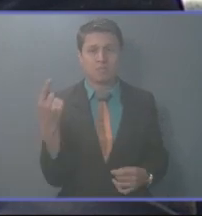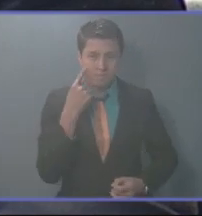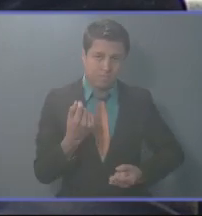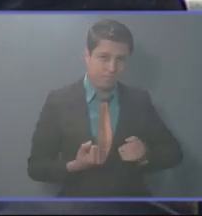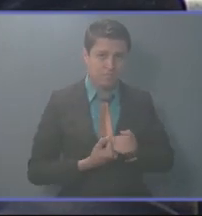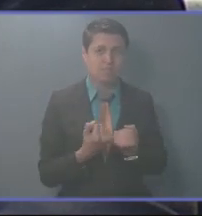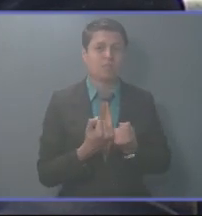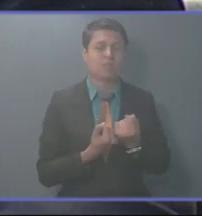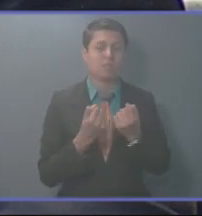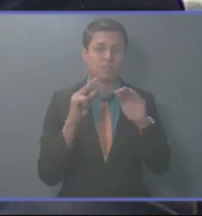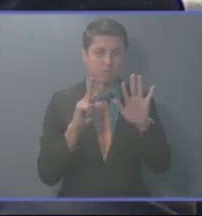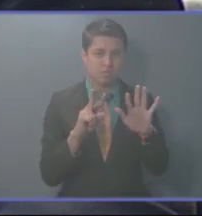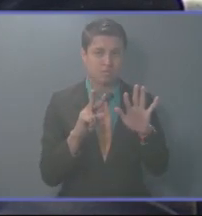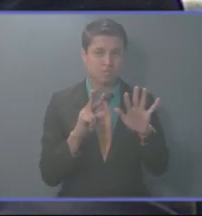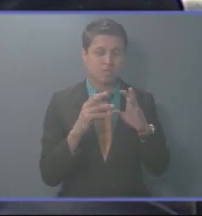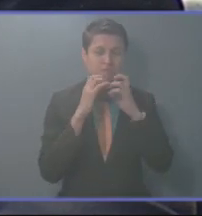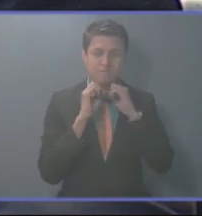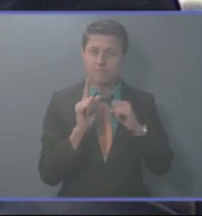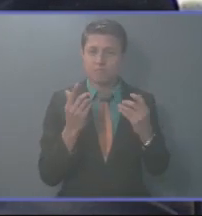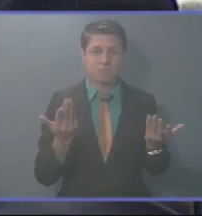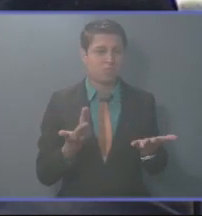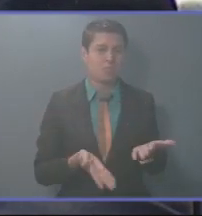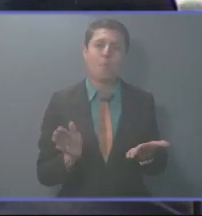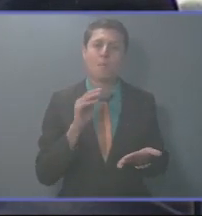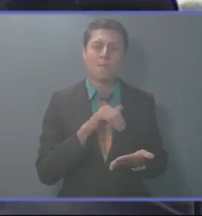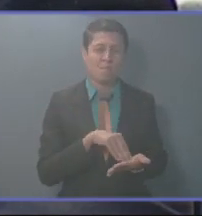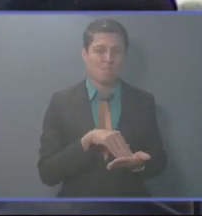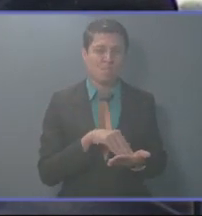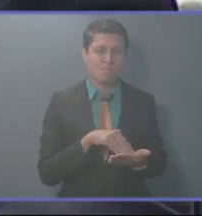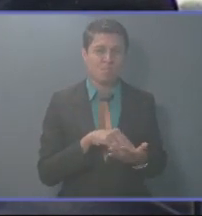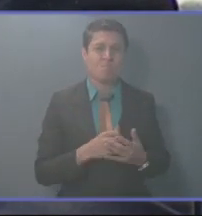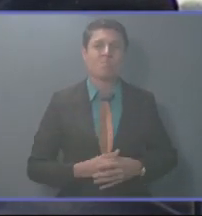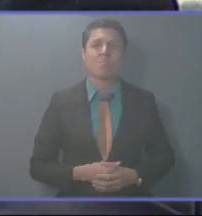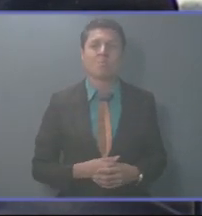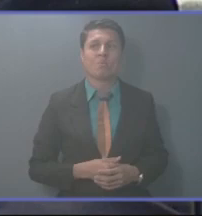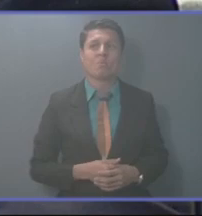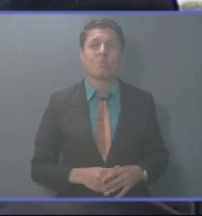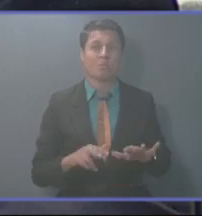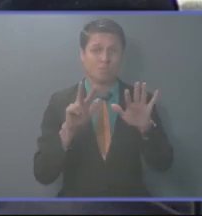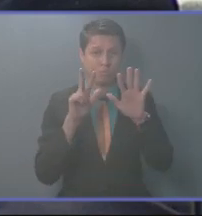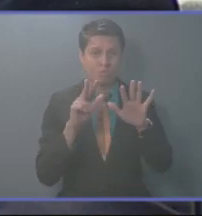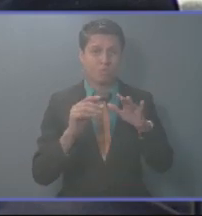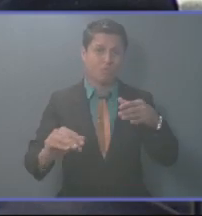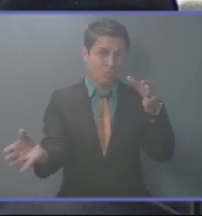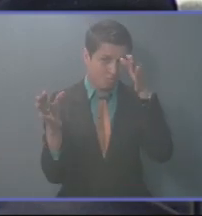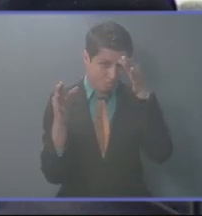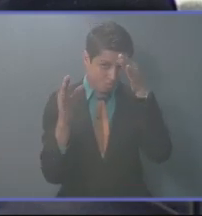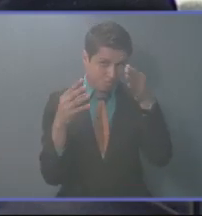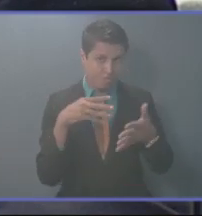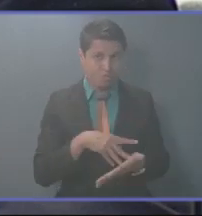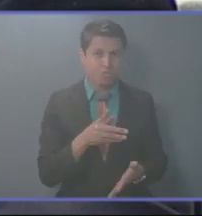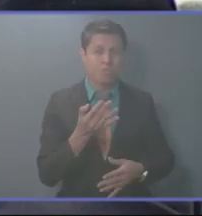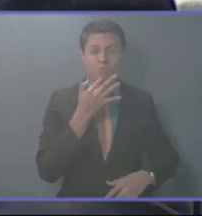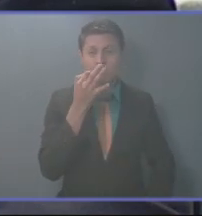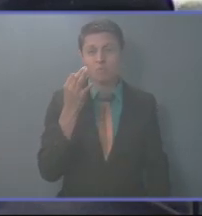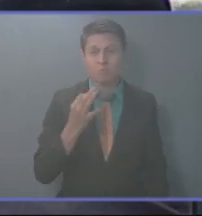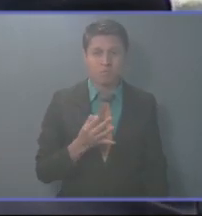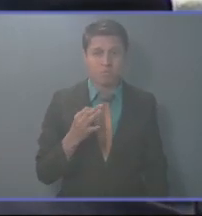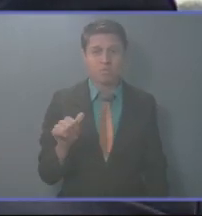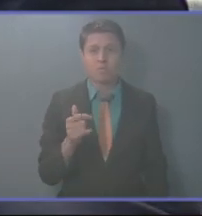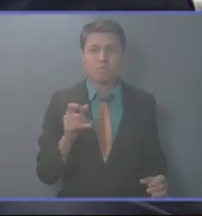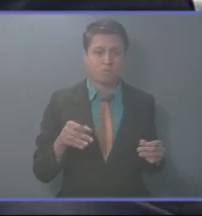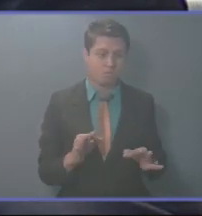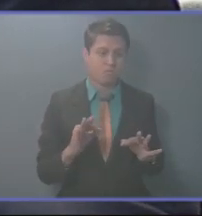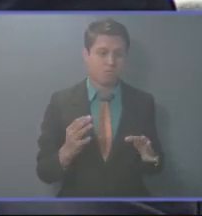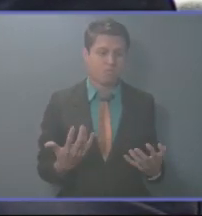víctimas. 7. La garantía de no repetición. Y 8. El conocimiento público de la verdad en otras formas